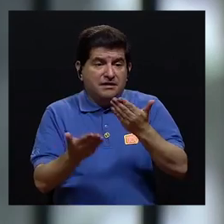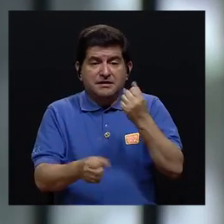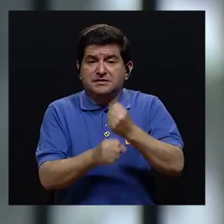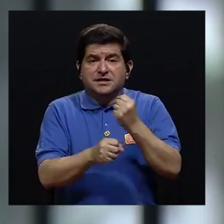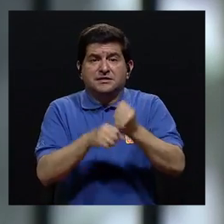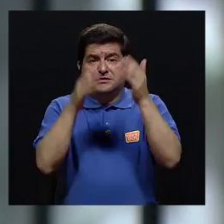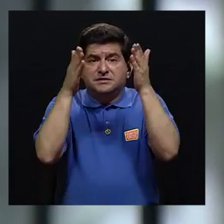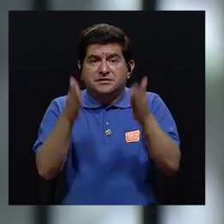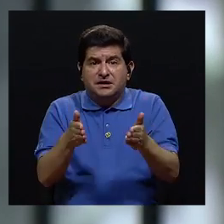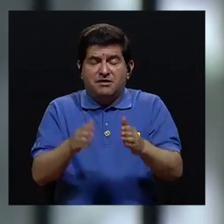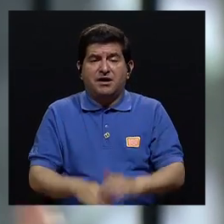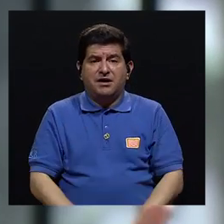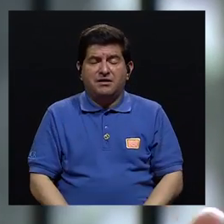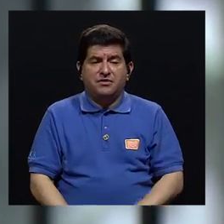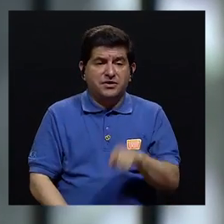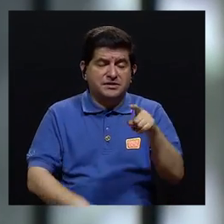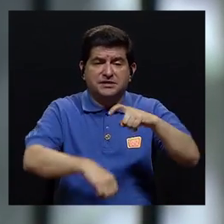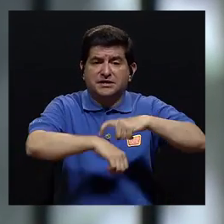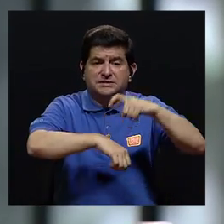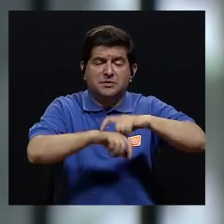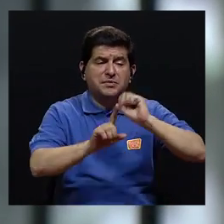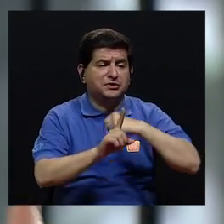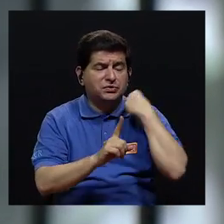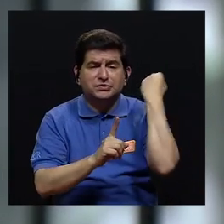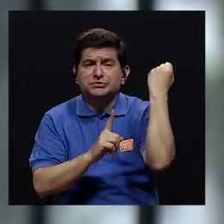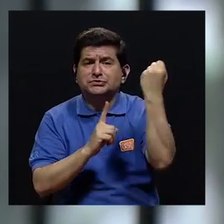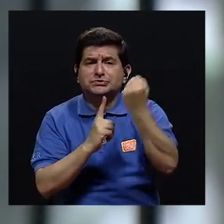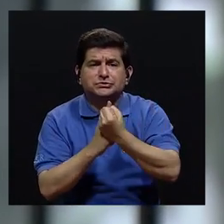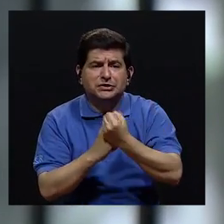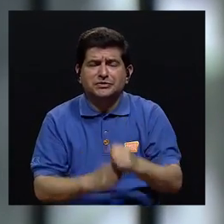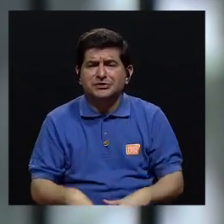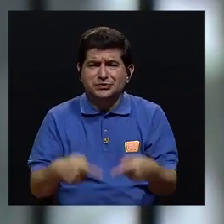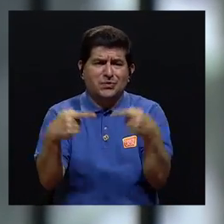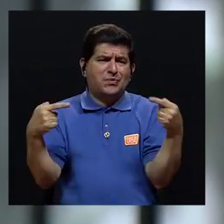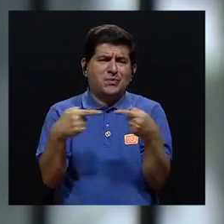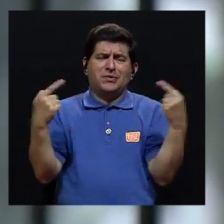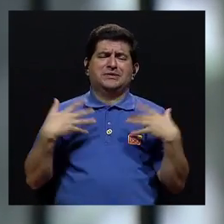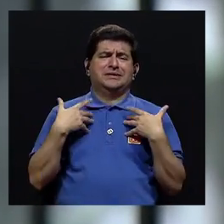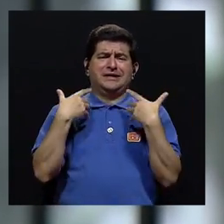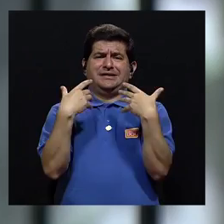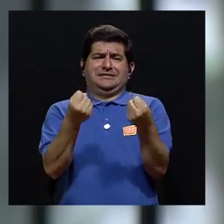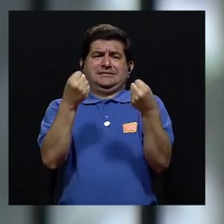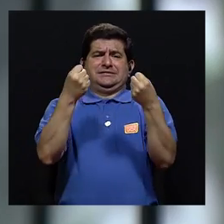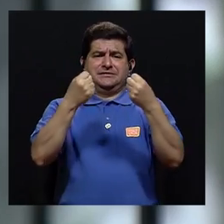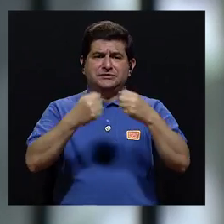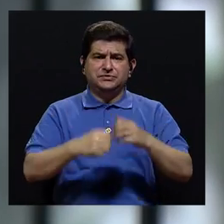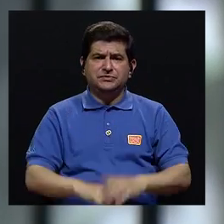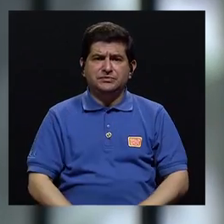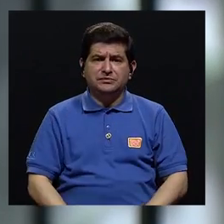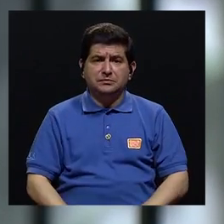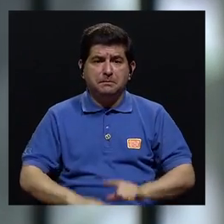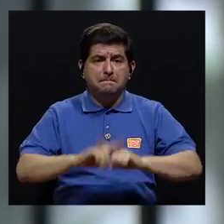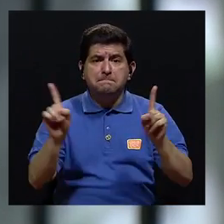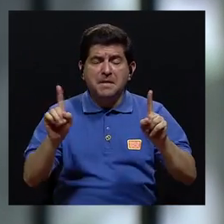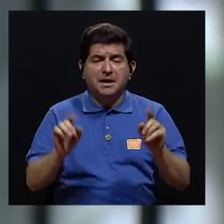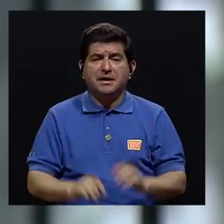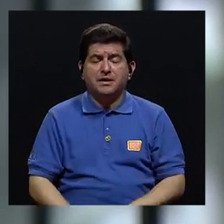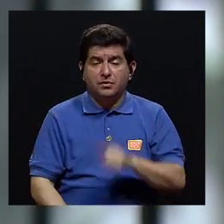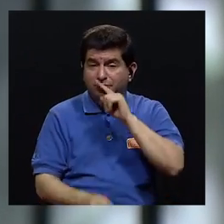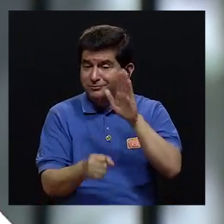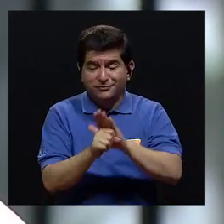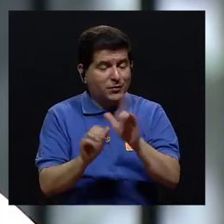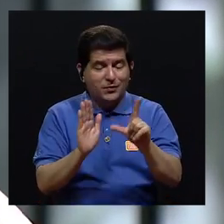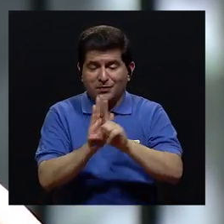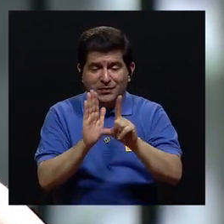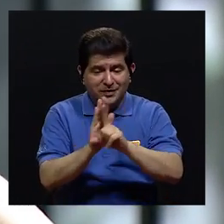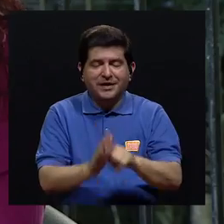sometiendo a sus empleados o a sus colaboradores a condiciones muy adversas a su salud y sin ningún problema. Y al margen de la